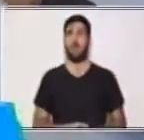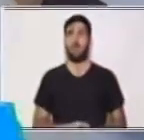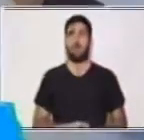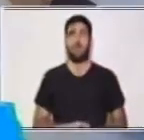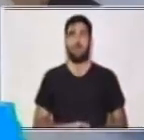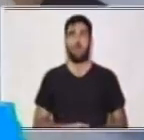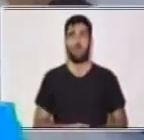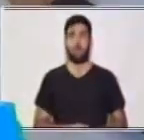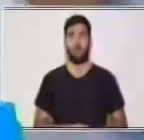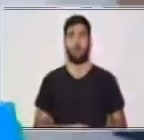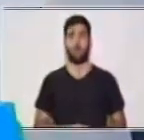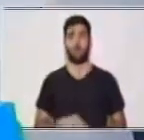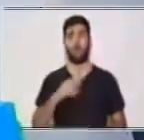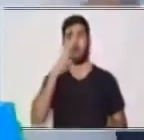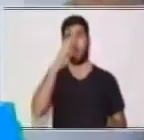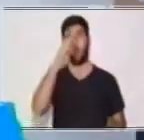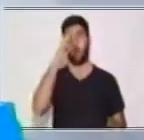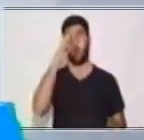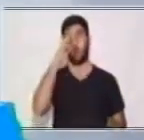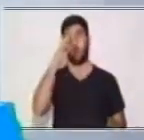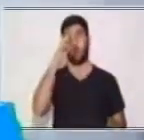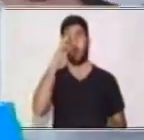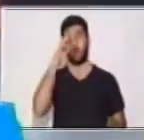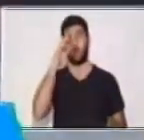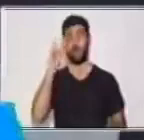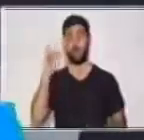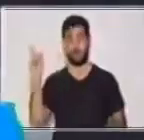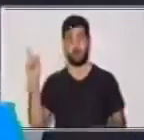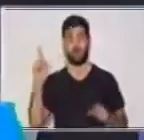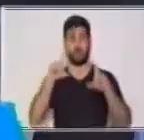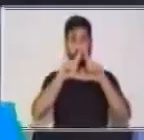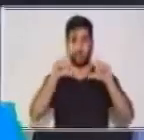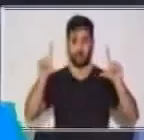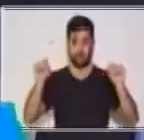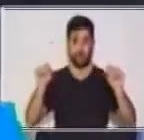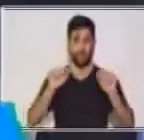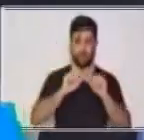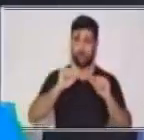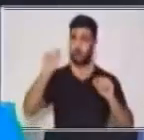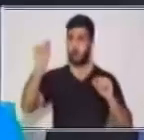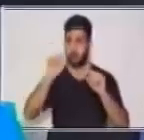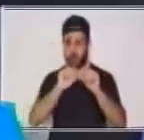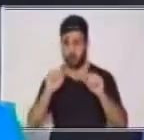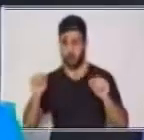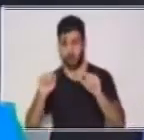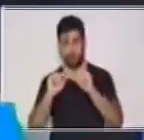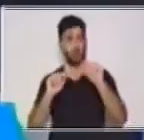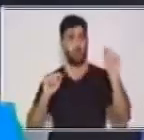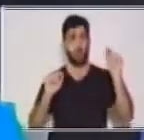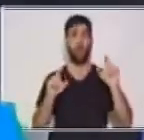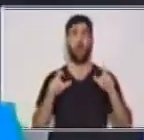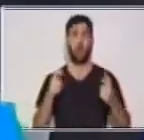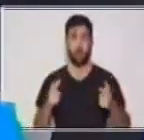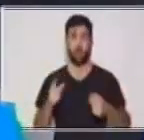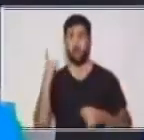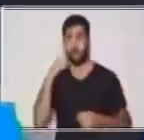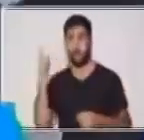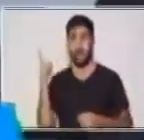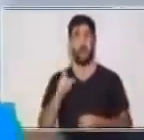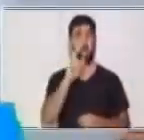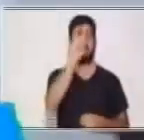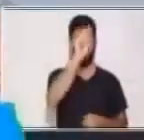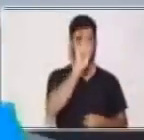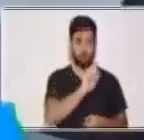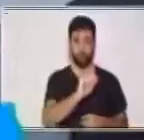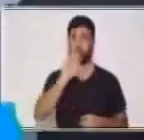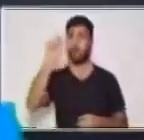Que es un resultante y un ángulo. Es el valor que va a tener de este punto a este punto. El valor